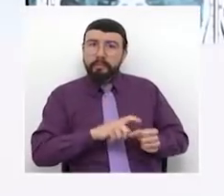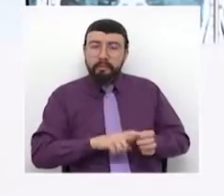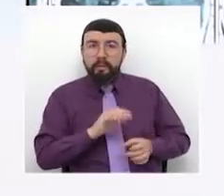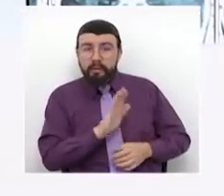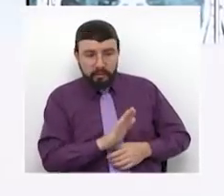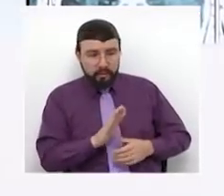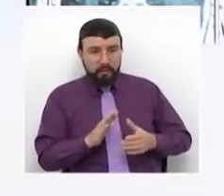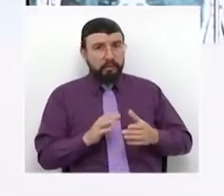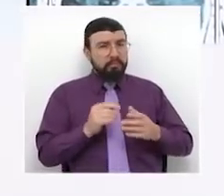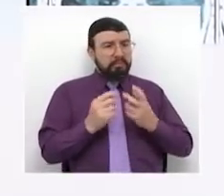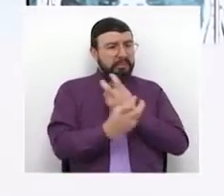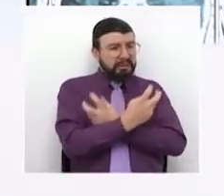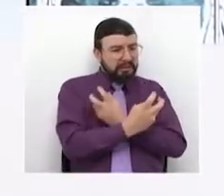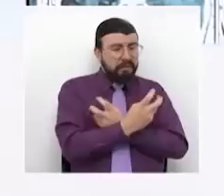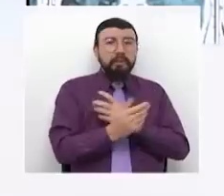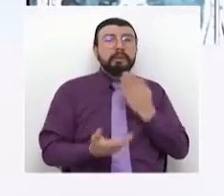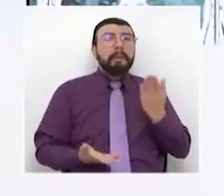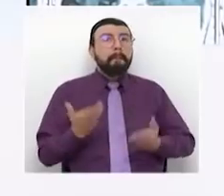sistema óseo,